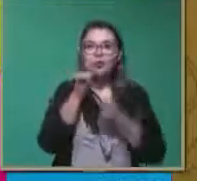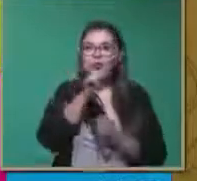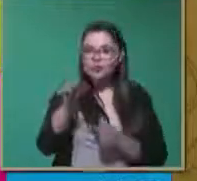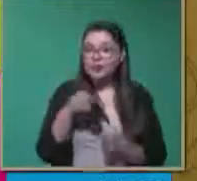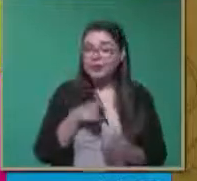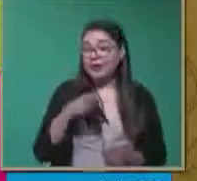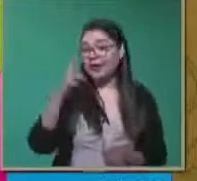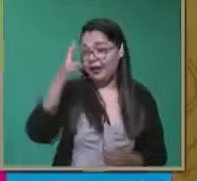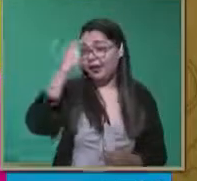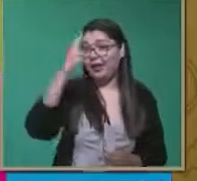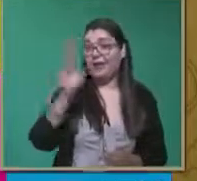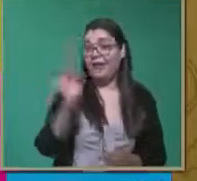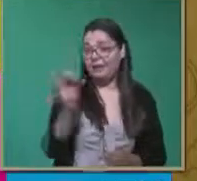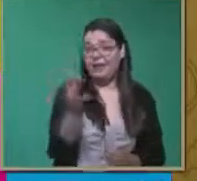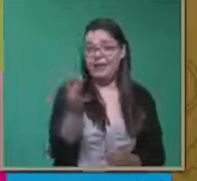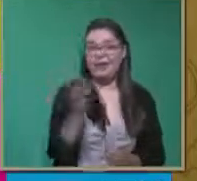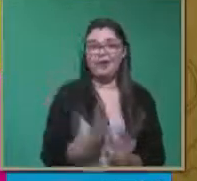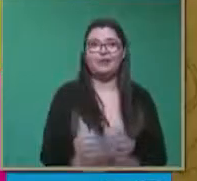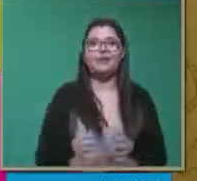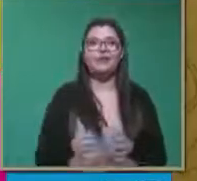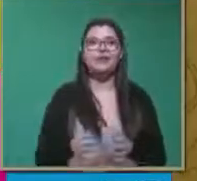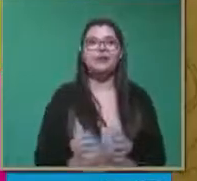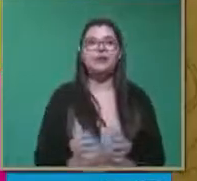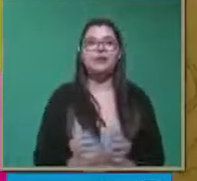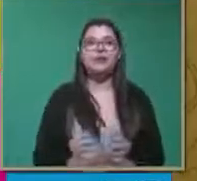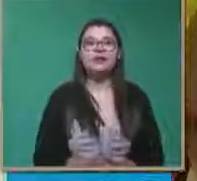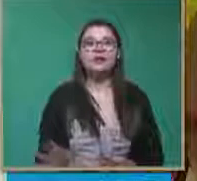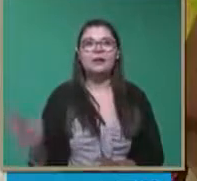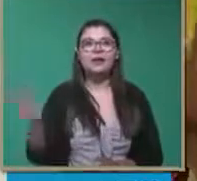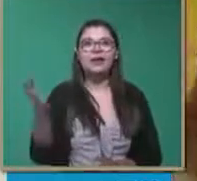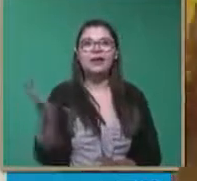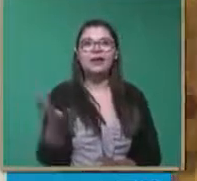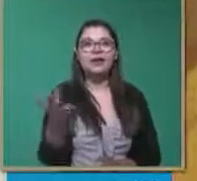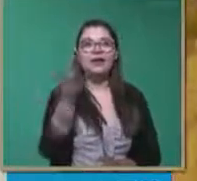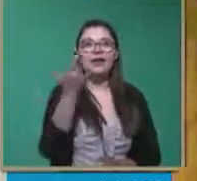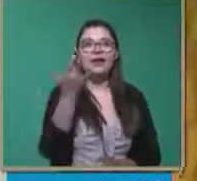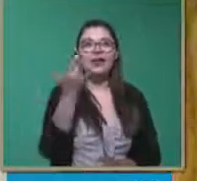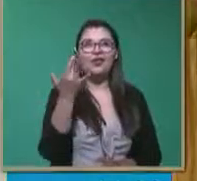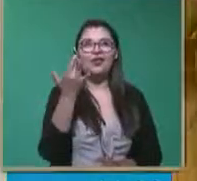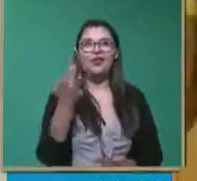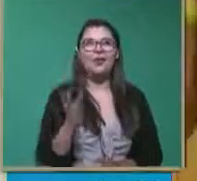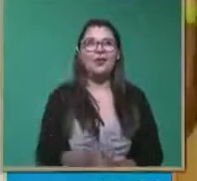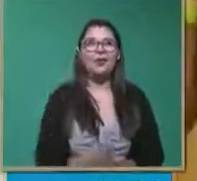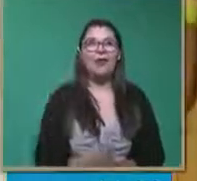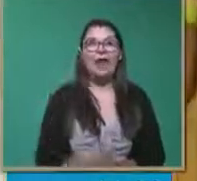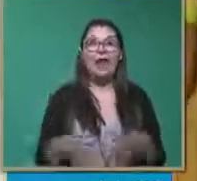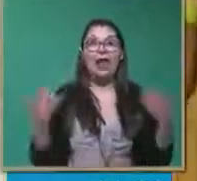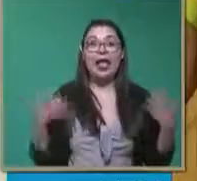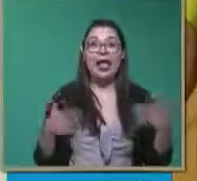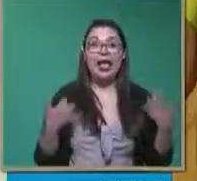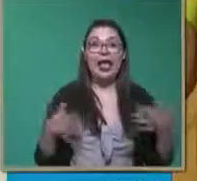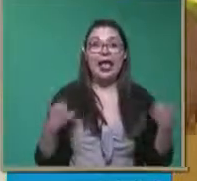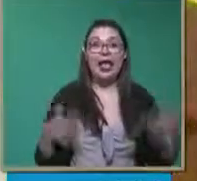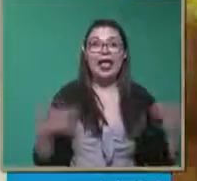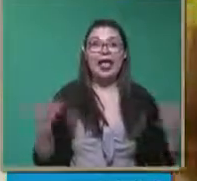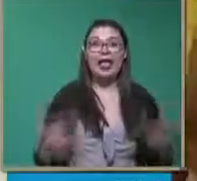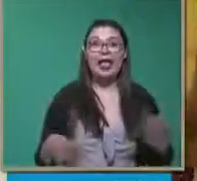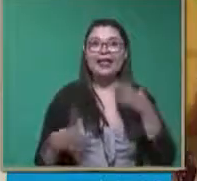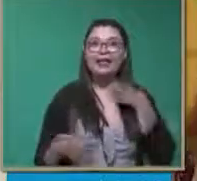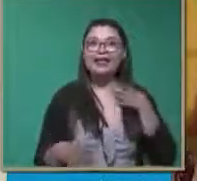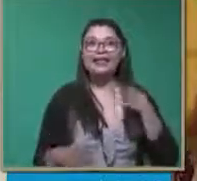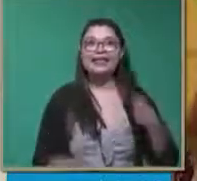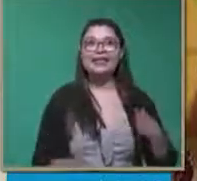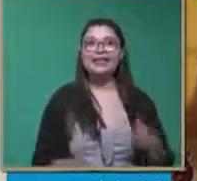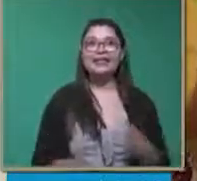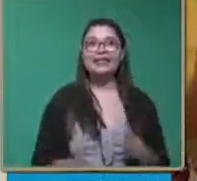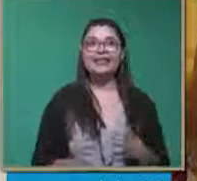esta forma. A ver, empezamos. Eso es primero un ojo. Un ojo. A ver si lo... Ahora debe, acuérdese, no lo vaya a poner